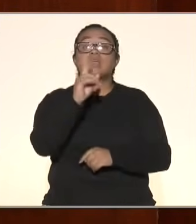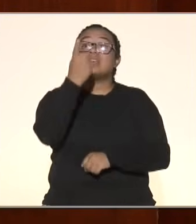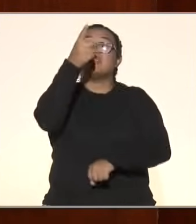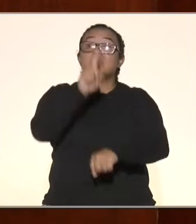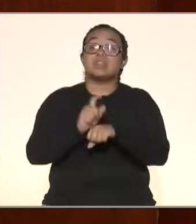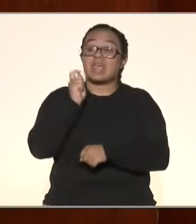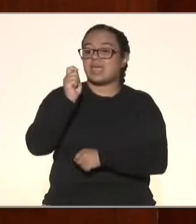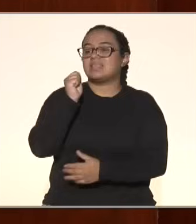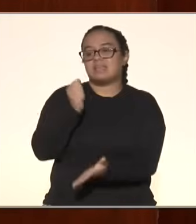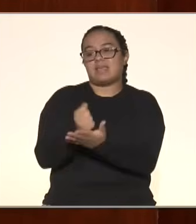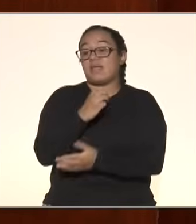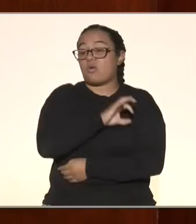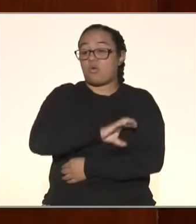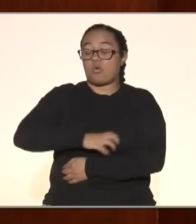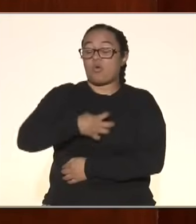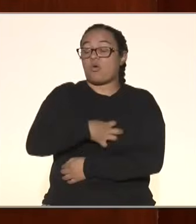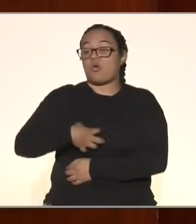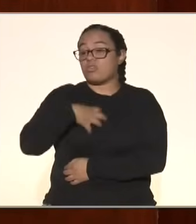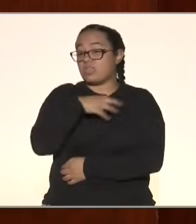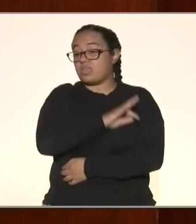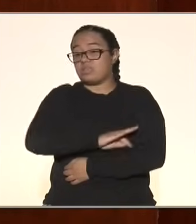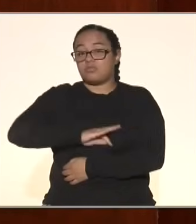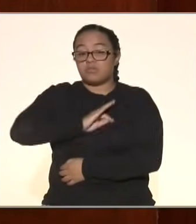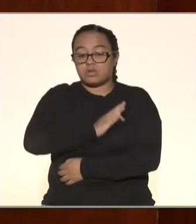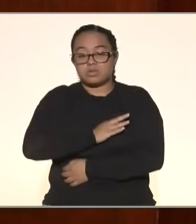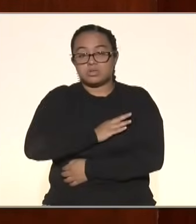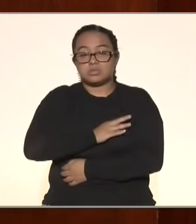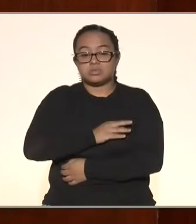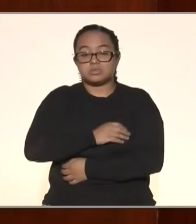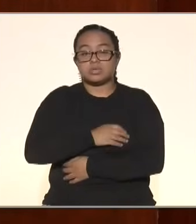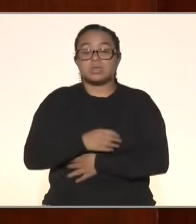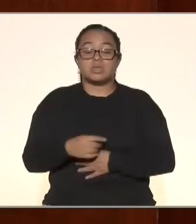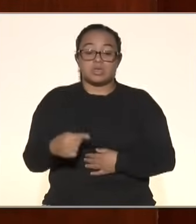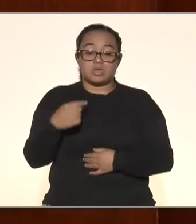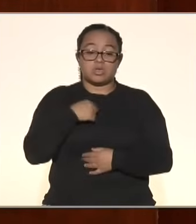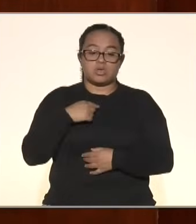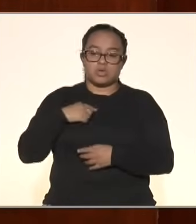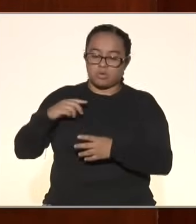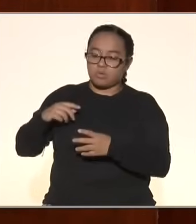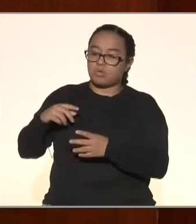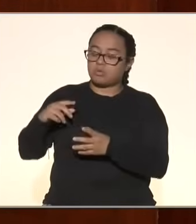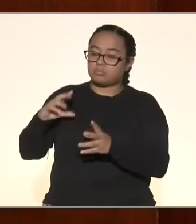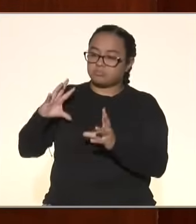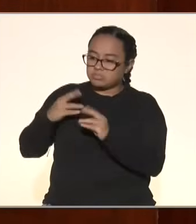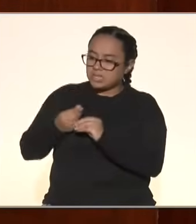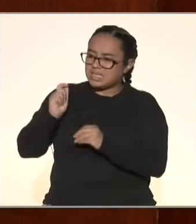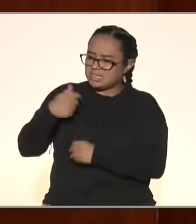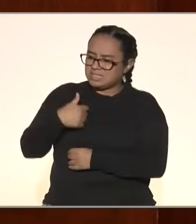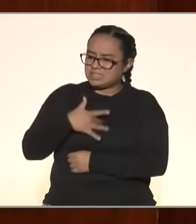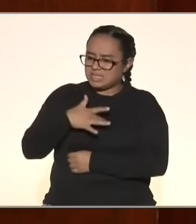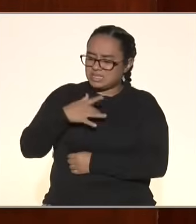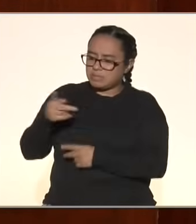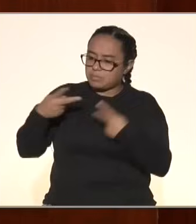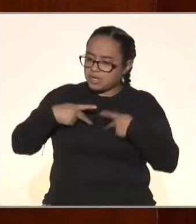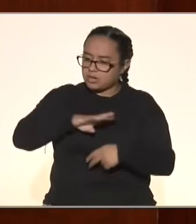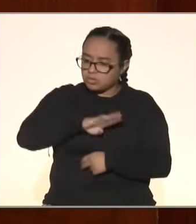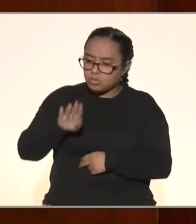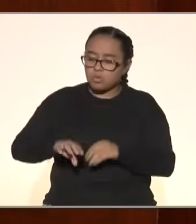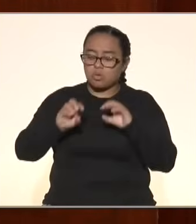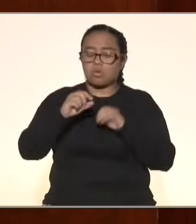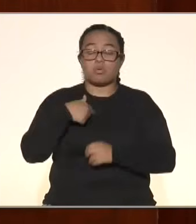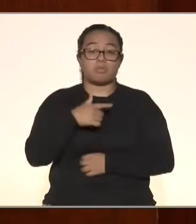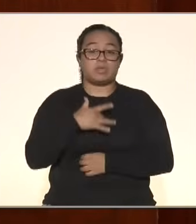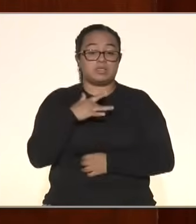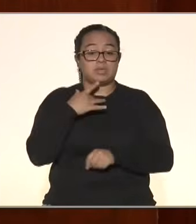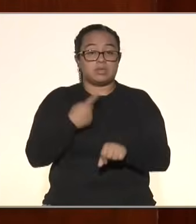año, esa carga emocional de no estarlo porque tuvimos una pérdida o simplemente estoy enfermo,